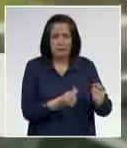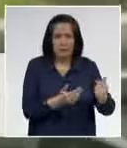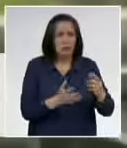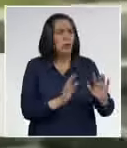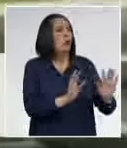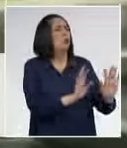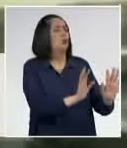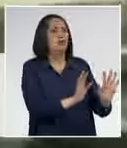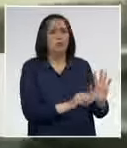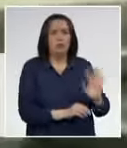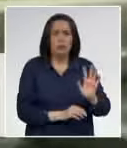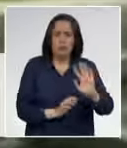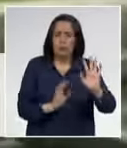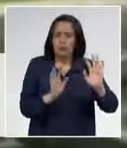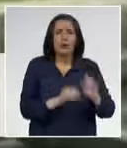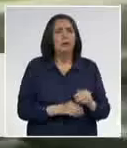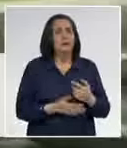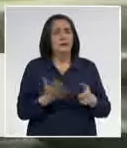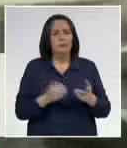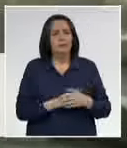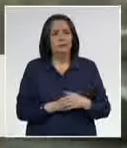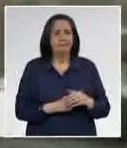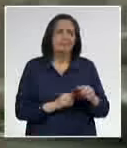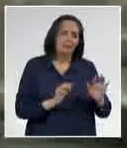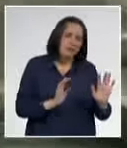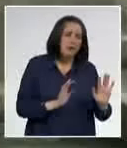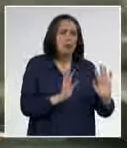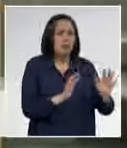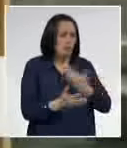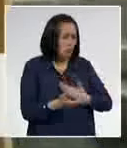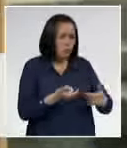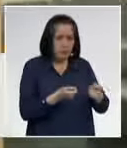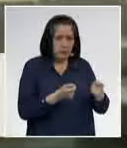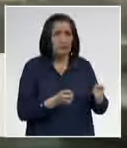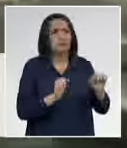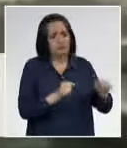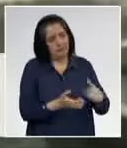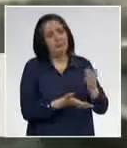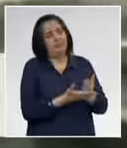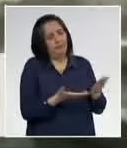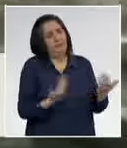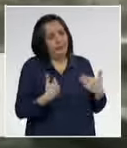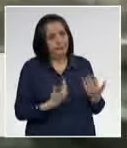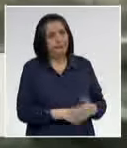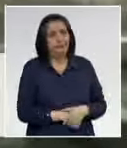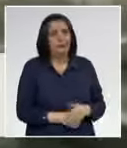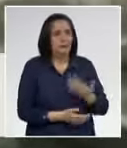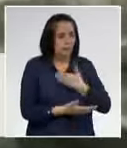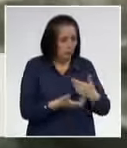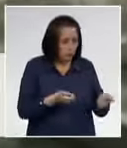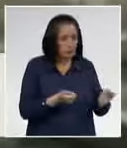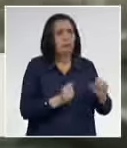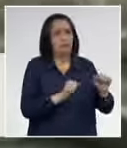ahora tantos problemas? No, por ejemplo, sobre uno gobierna para tener problemas, señor. Uno gobierna